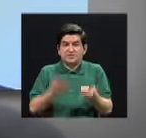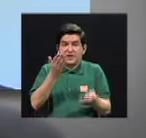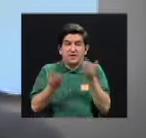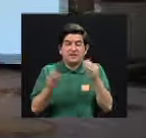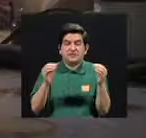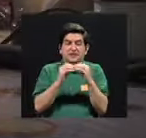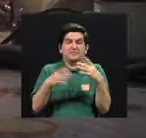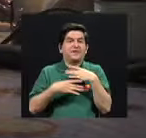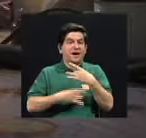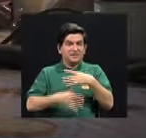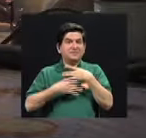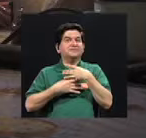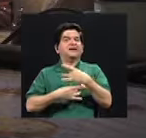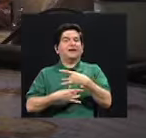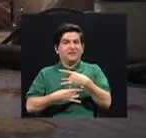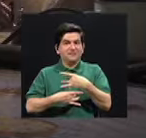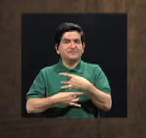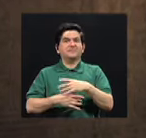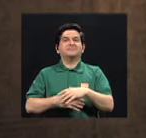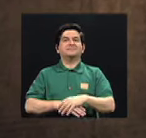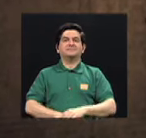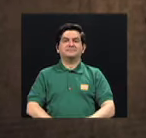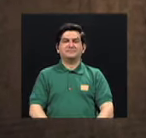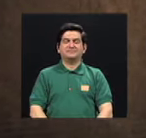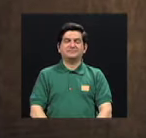experiencia más interesante.